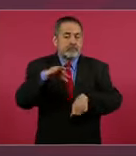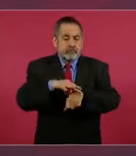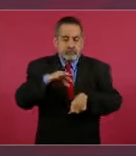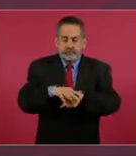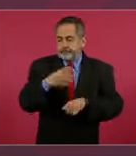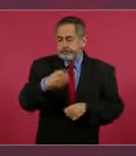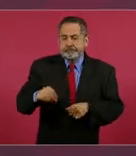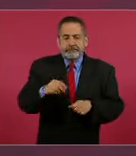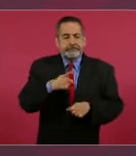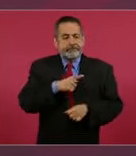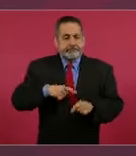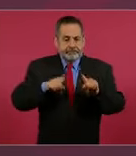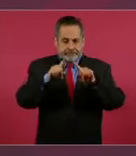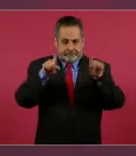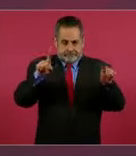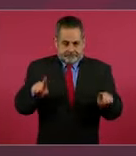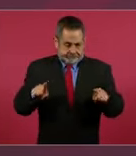una receta